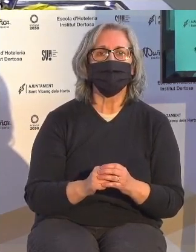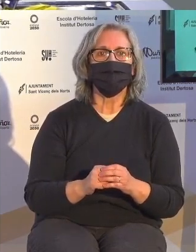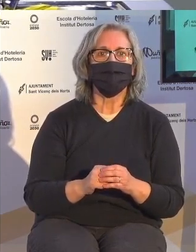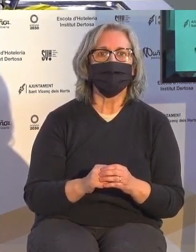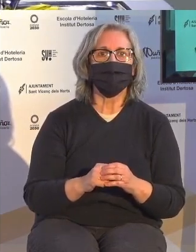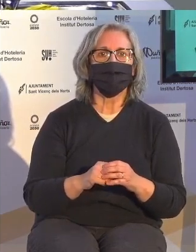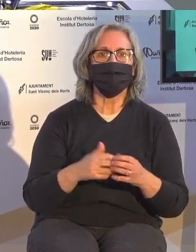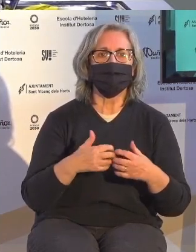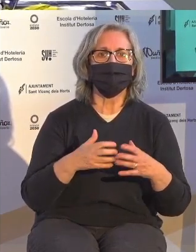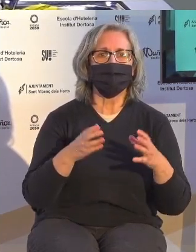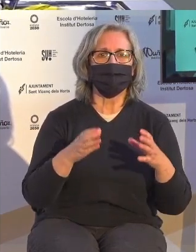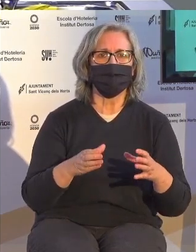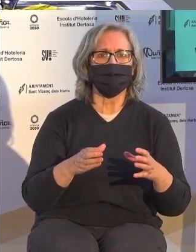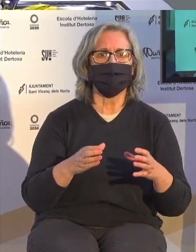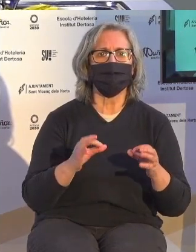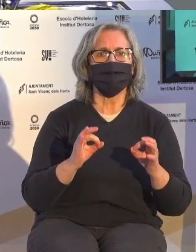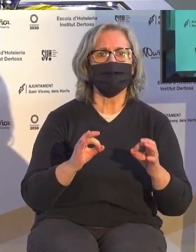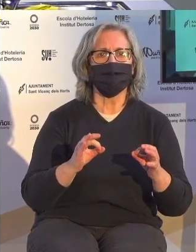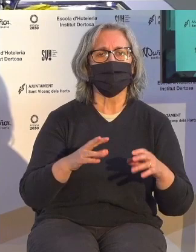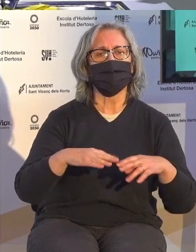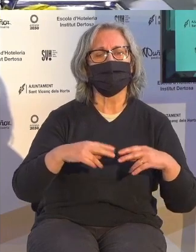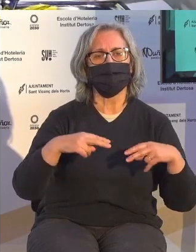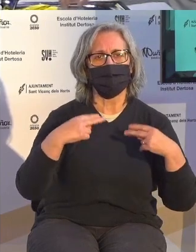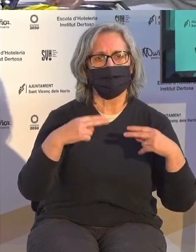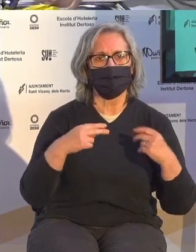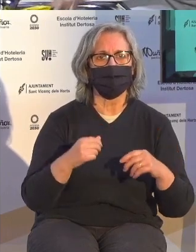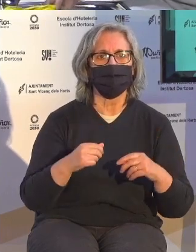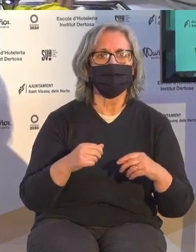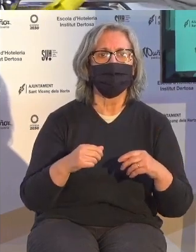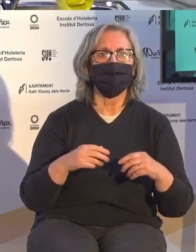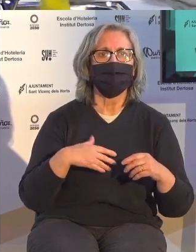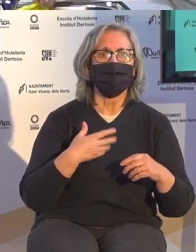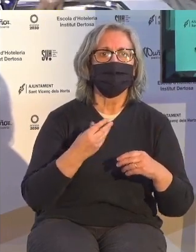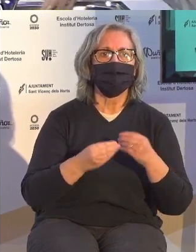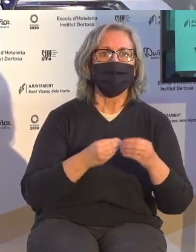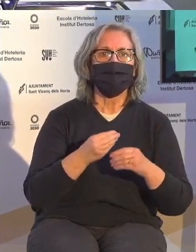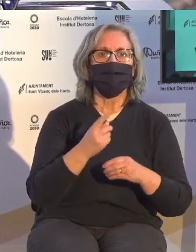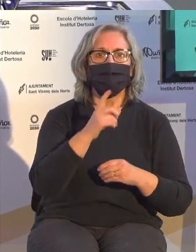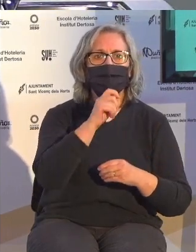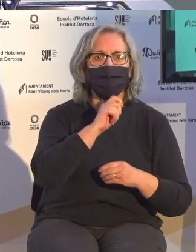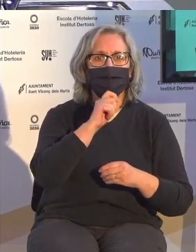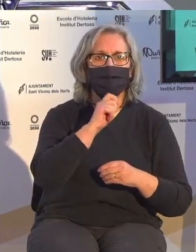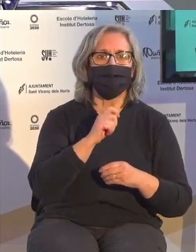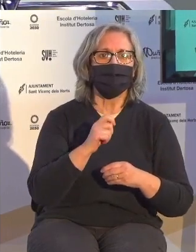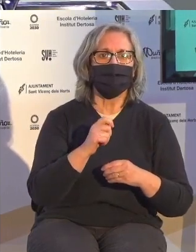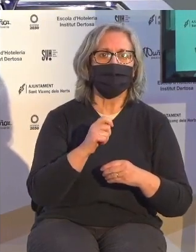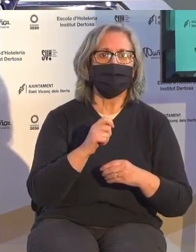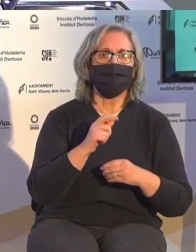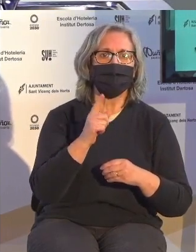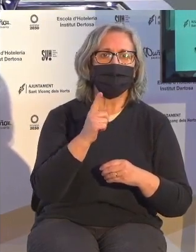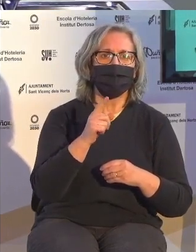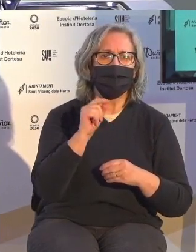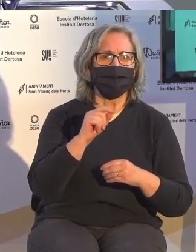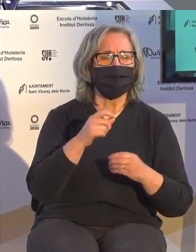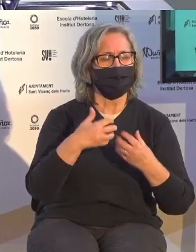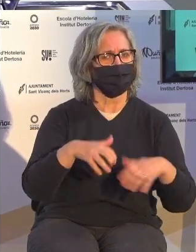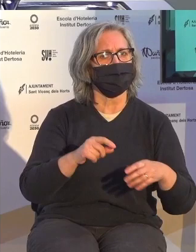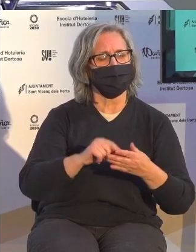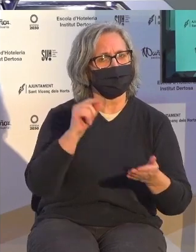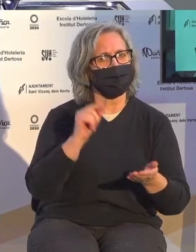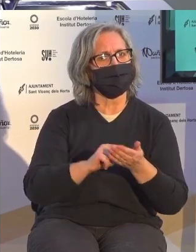porque puede hacer todo lo sorbete a la minuto lo delató azúcar no necesitas por